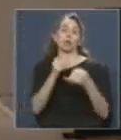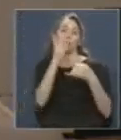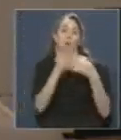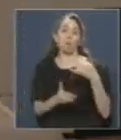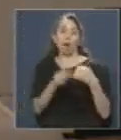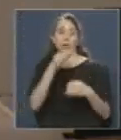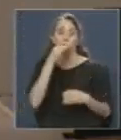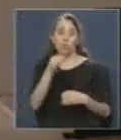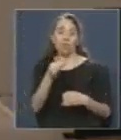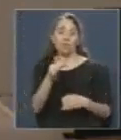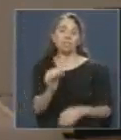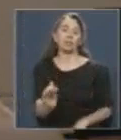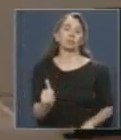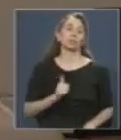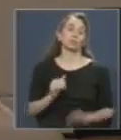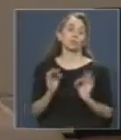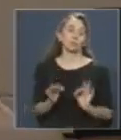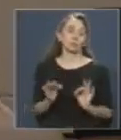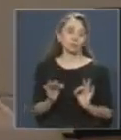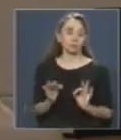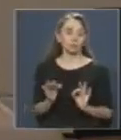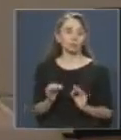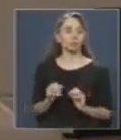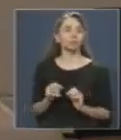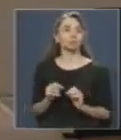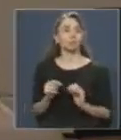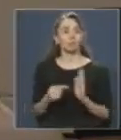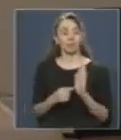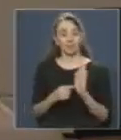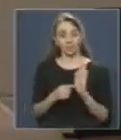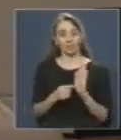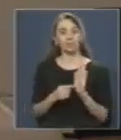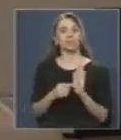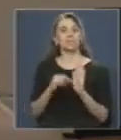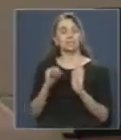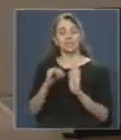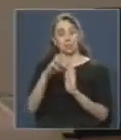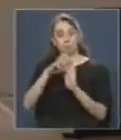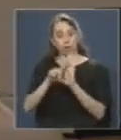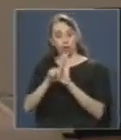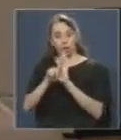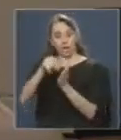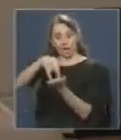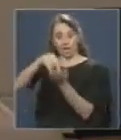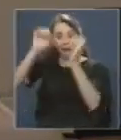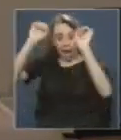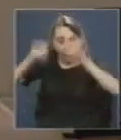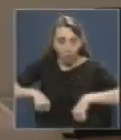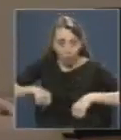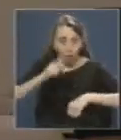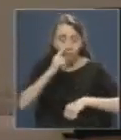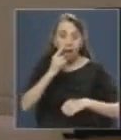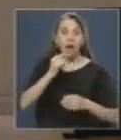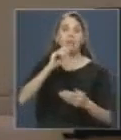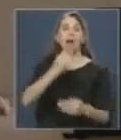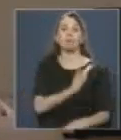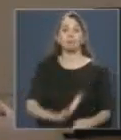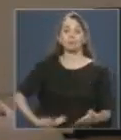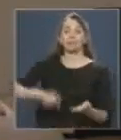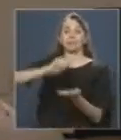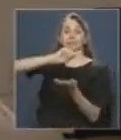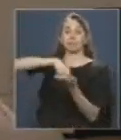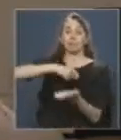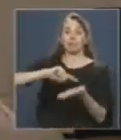decir, y para ser más preciso, se encuentra esta ley aprobada y promulgada dentro del mes de marzo de este